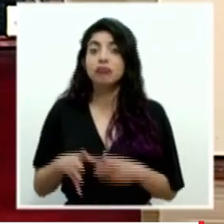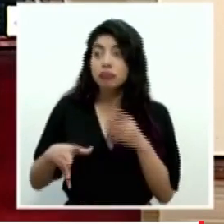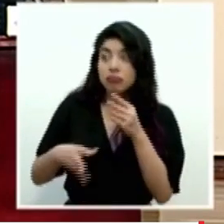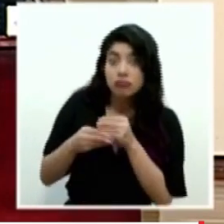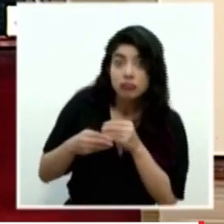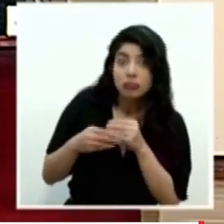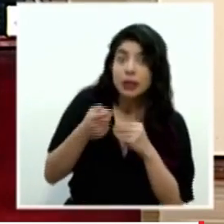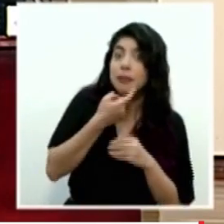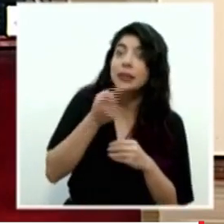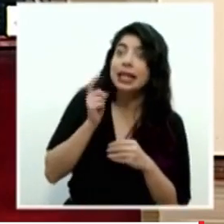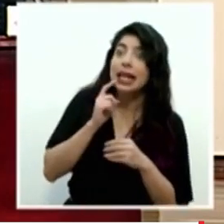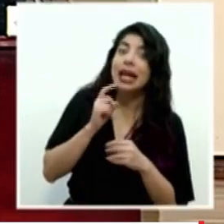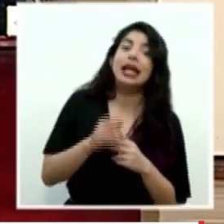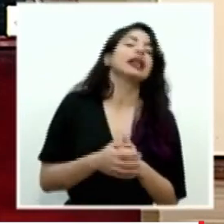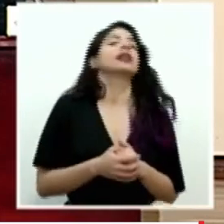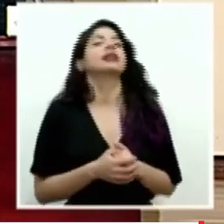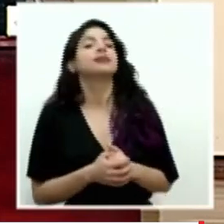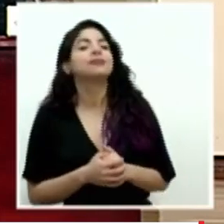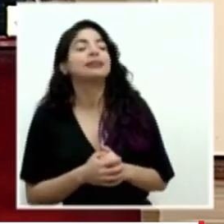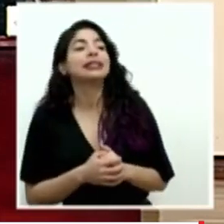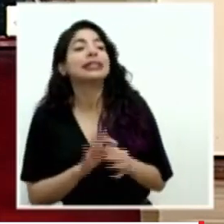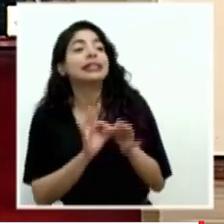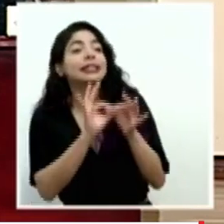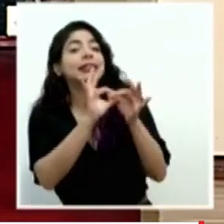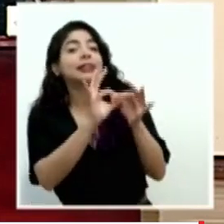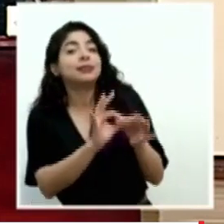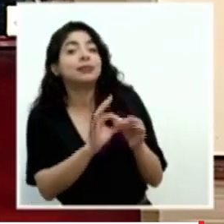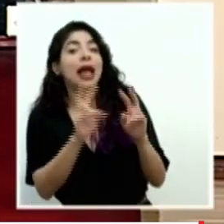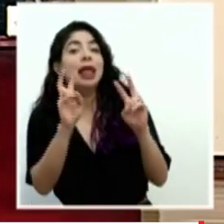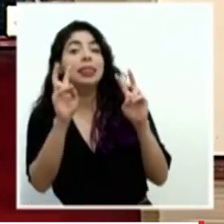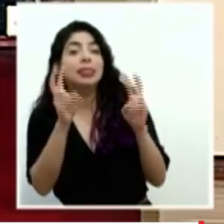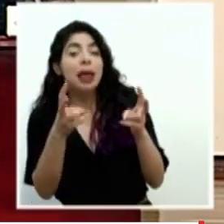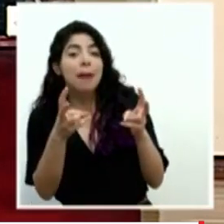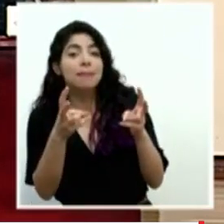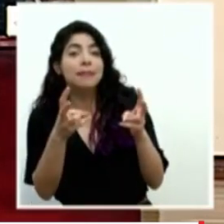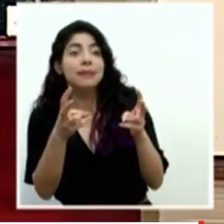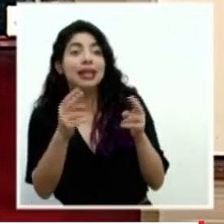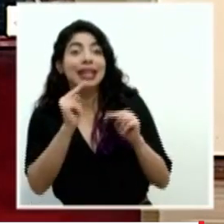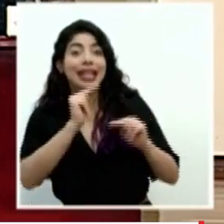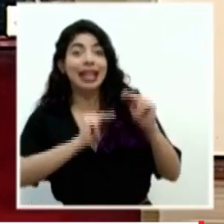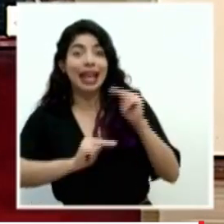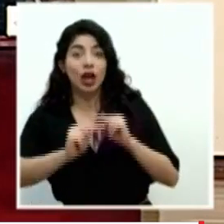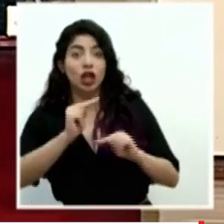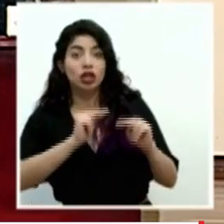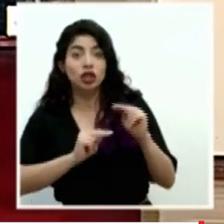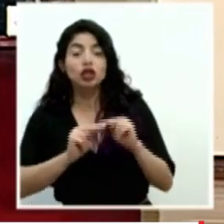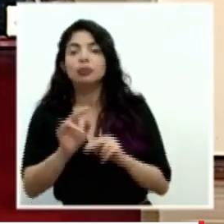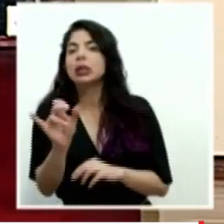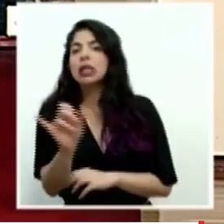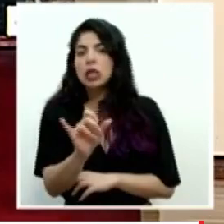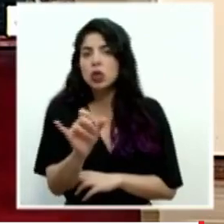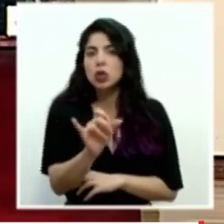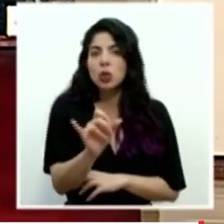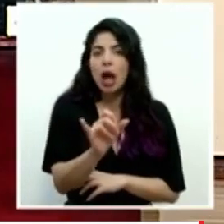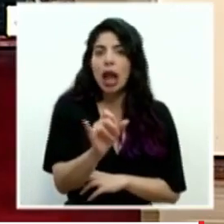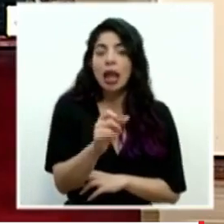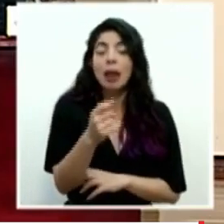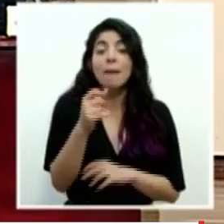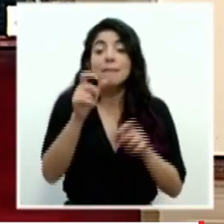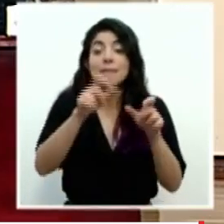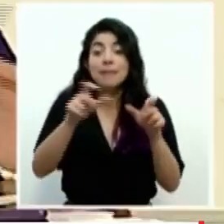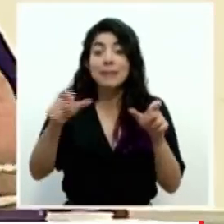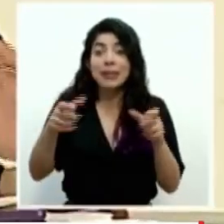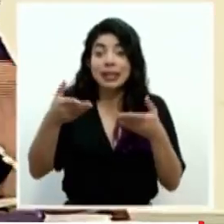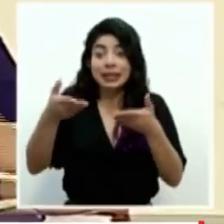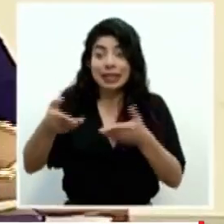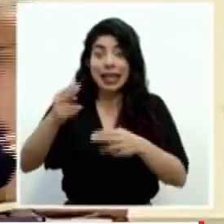¿Ampliaría, doña Pilar? En relación con el tema de los establecimientos, pues igual para quienes se encuentren